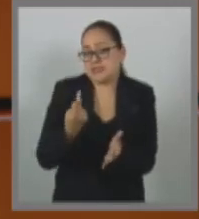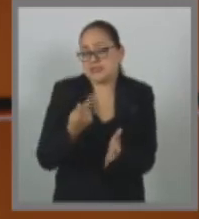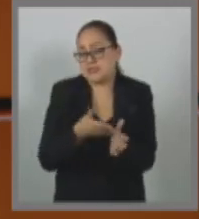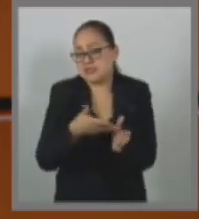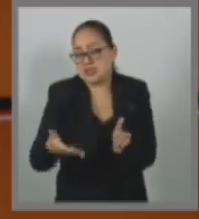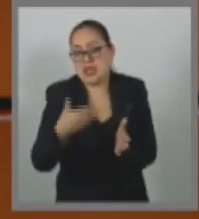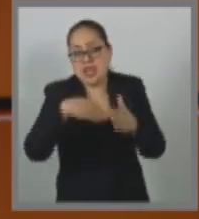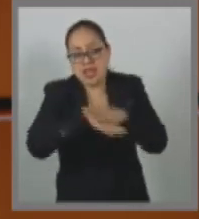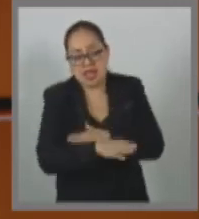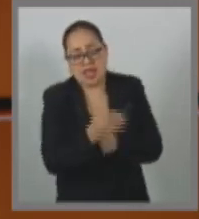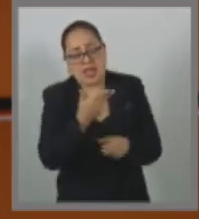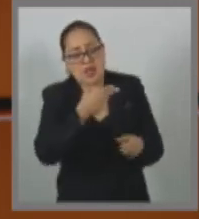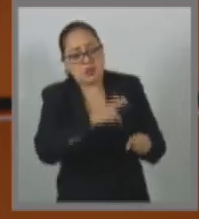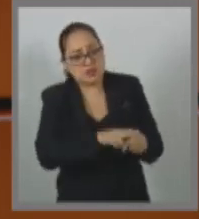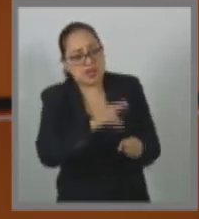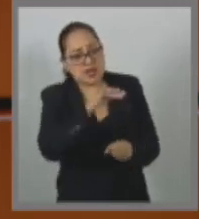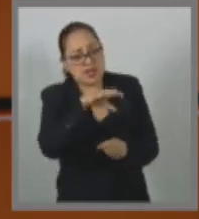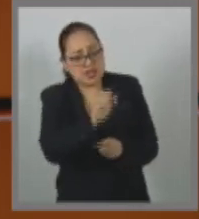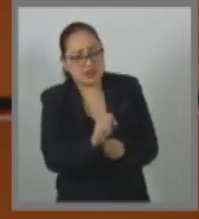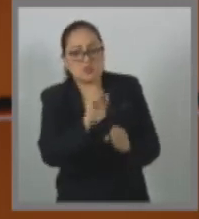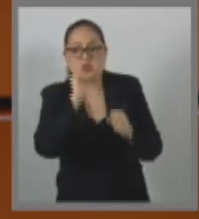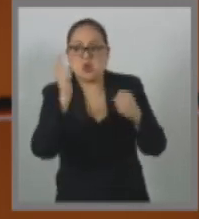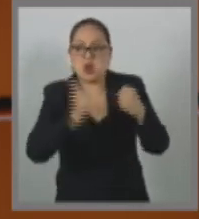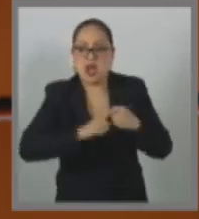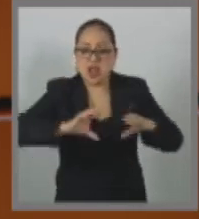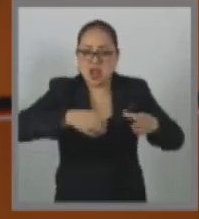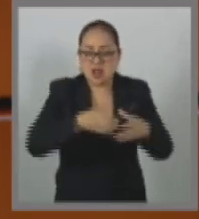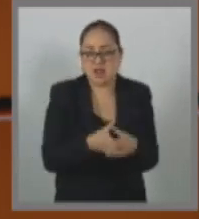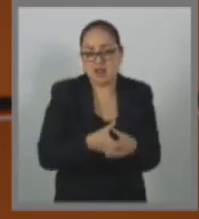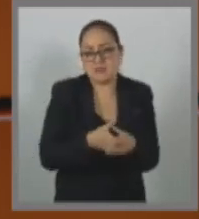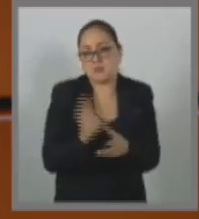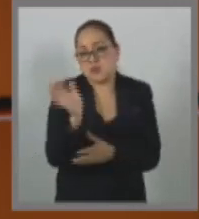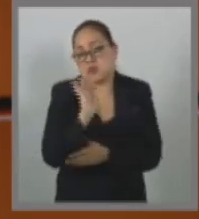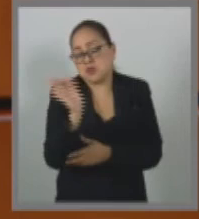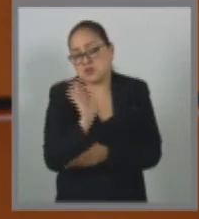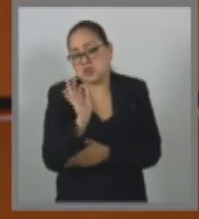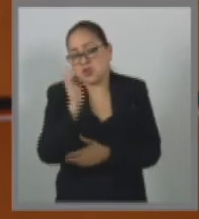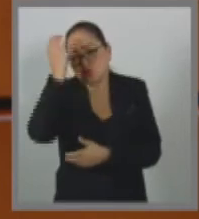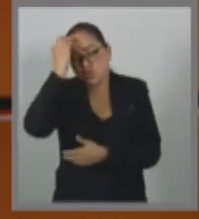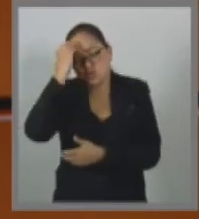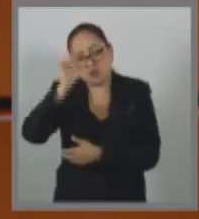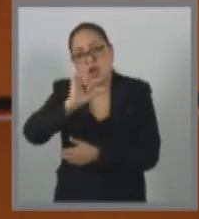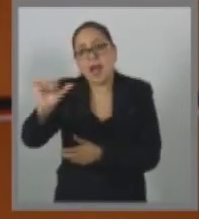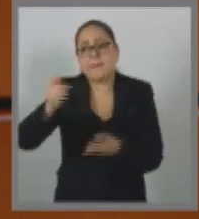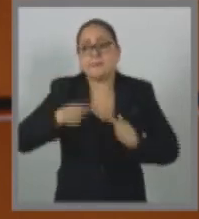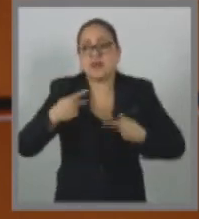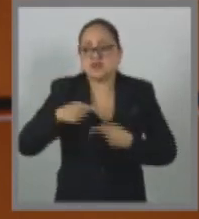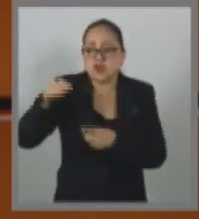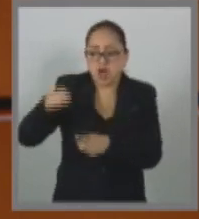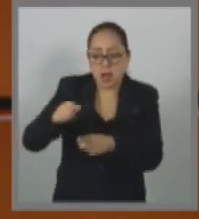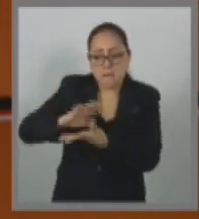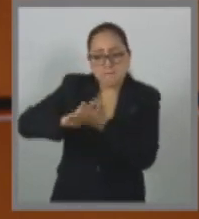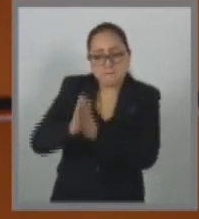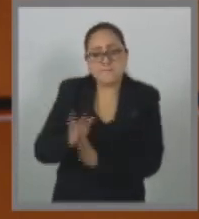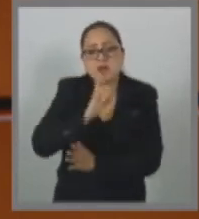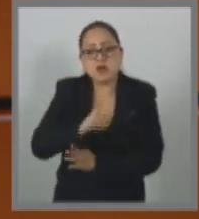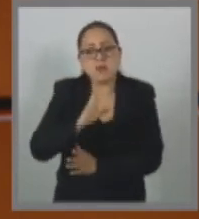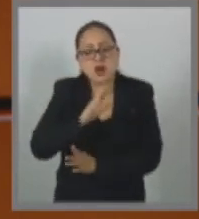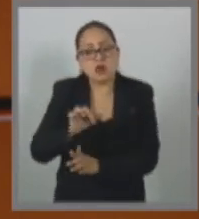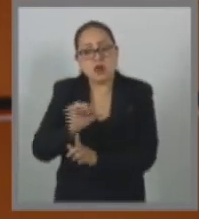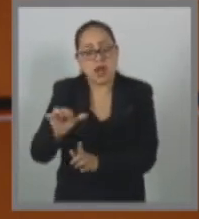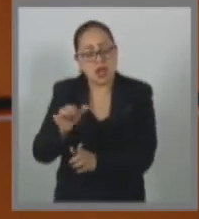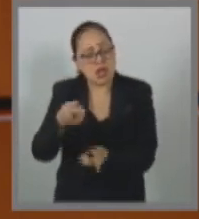médica, en una clínica, en un hospital, o seguramente conocemos a alguien cuya salud fue restablecida gracias